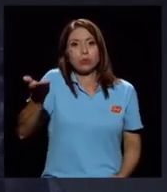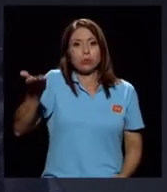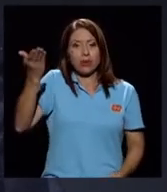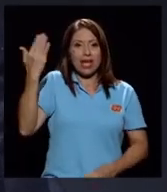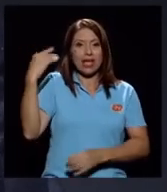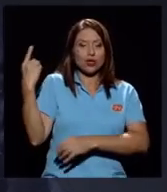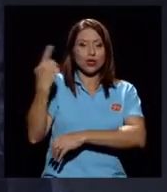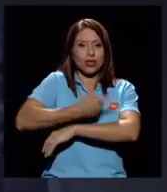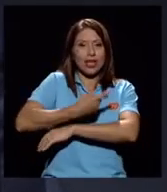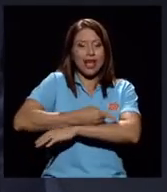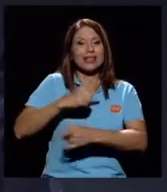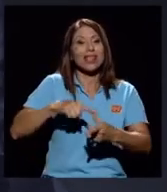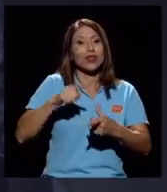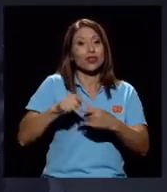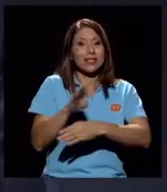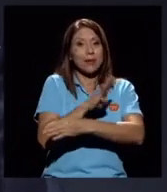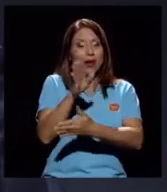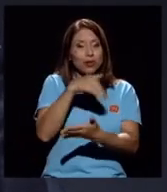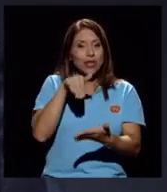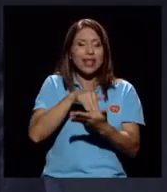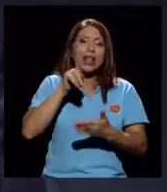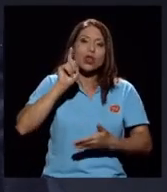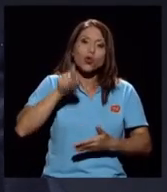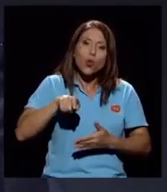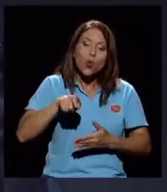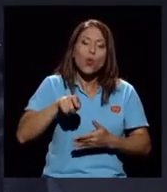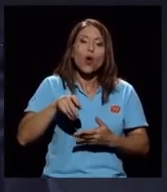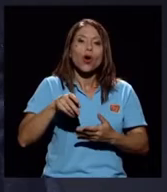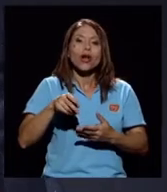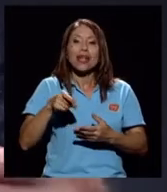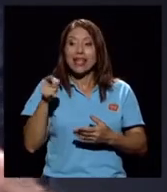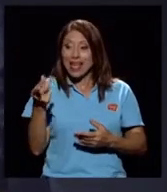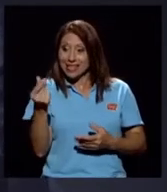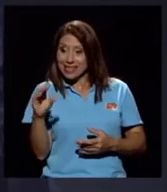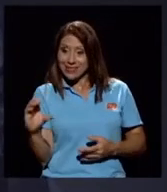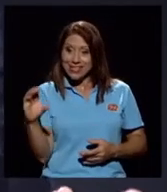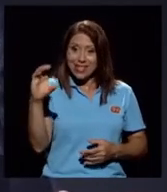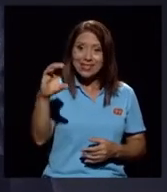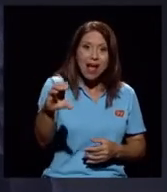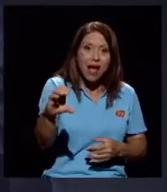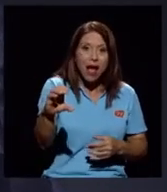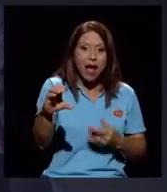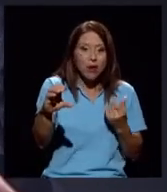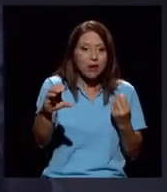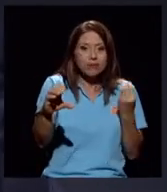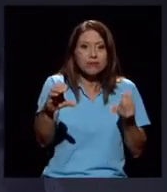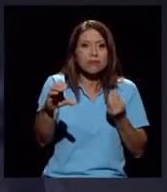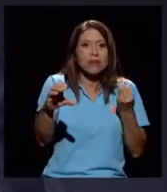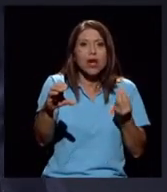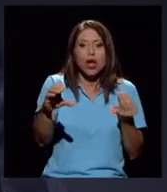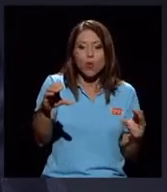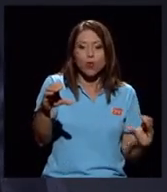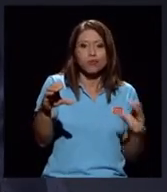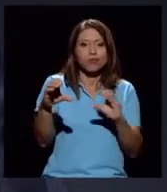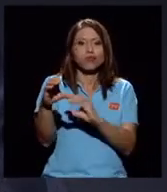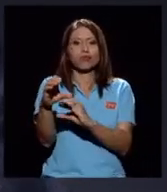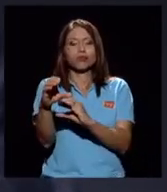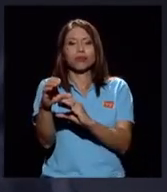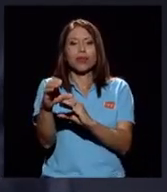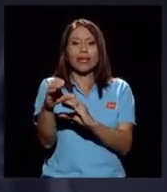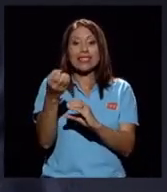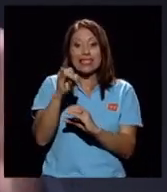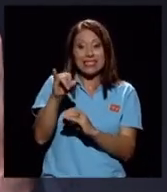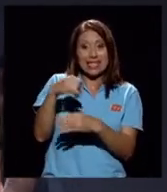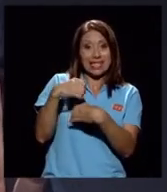y entonces el banco central tuvo que suplir esas divisas y eso es así verdad a mí me parece que es una actuación